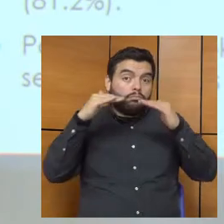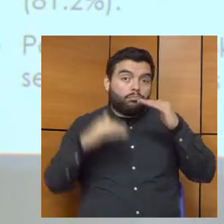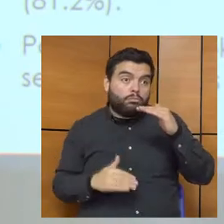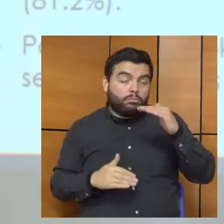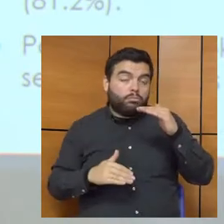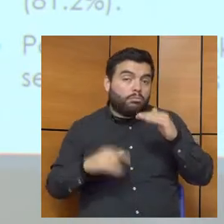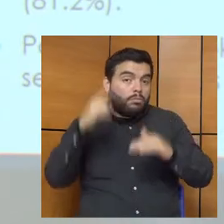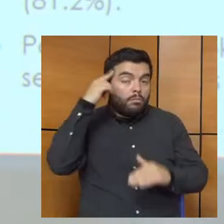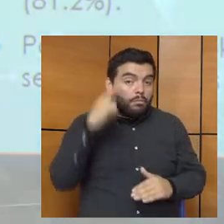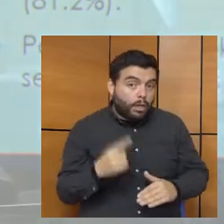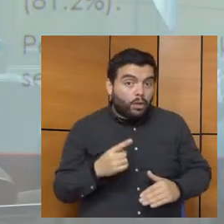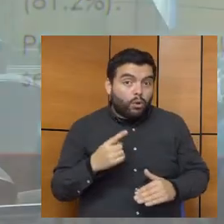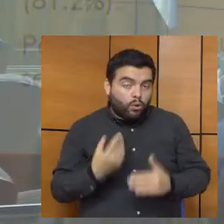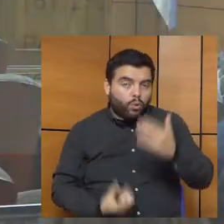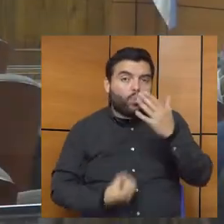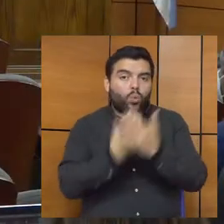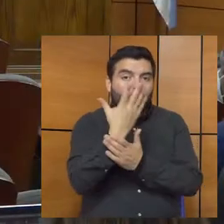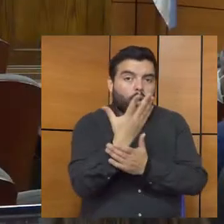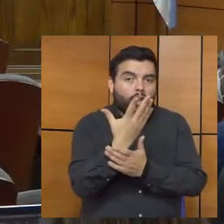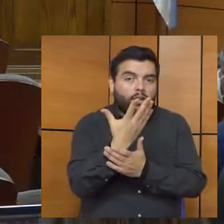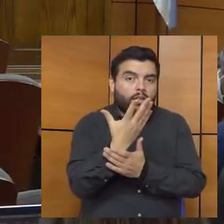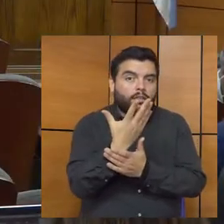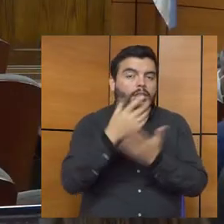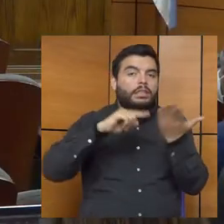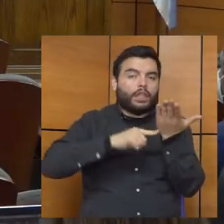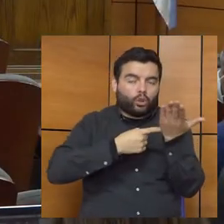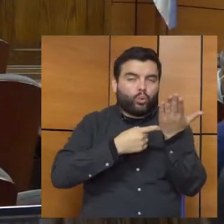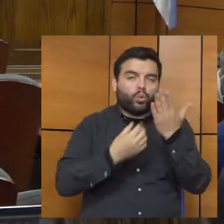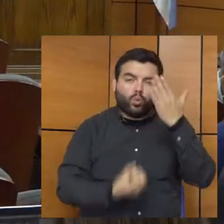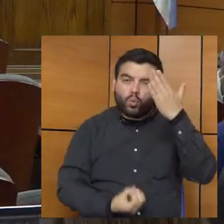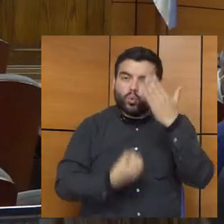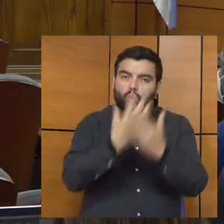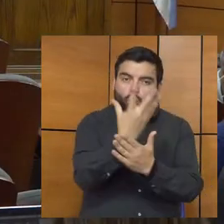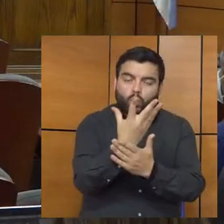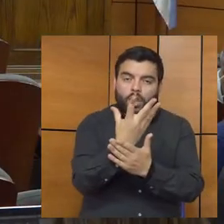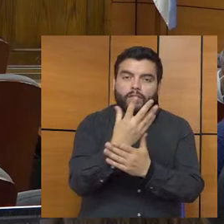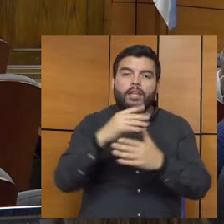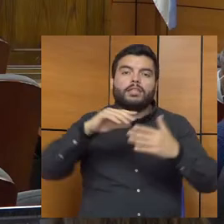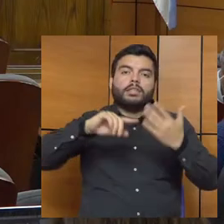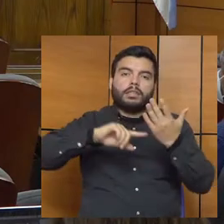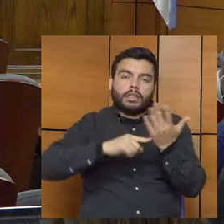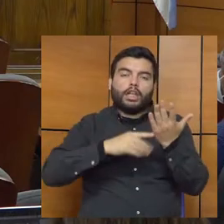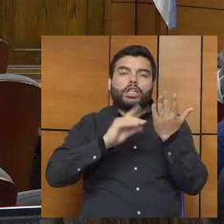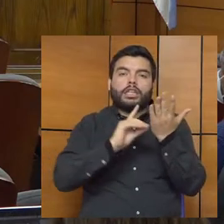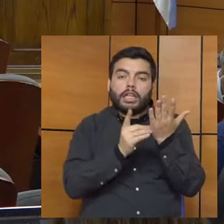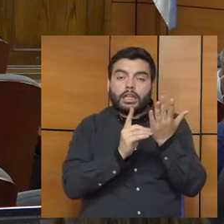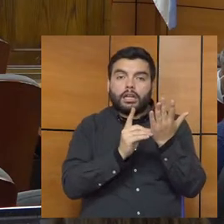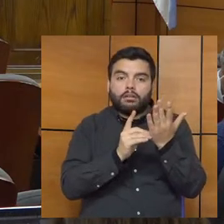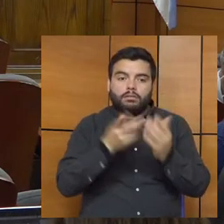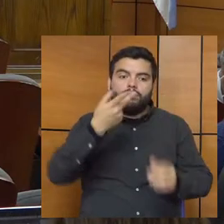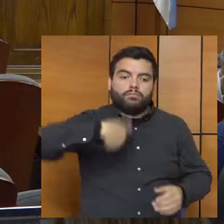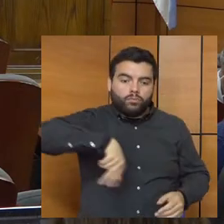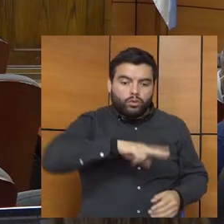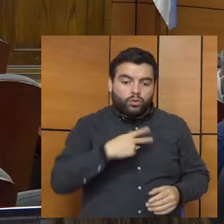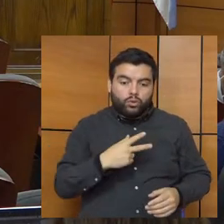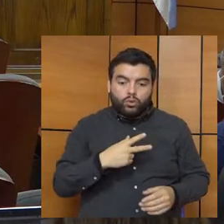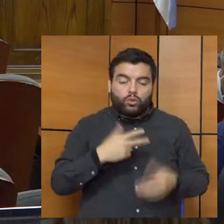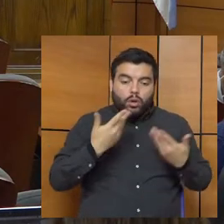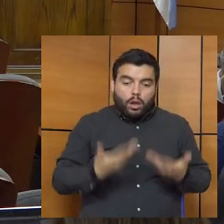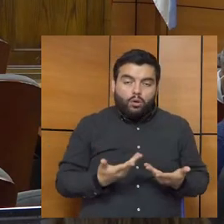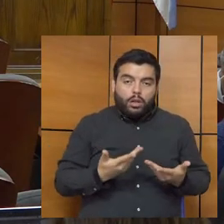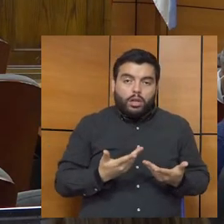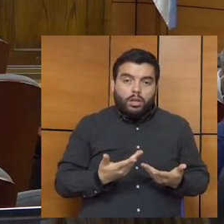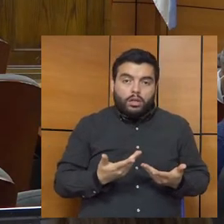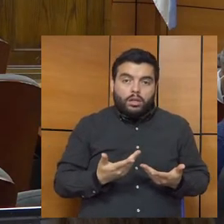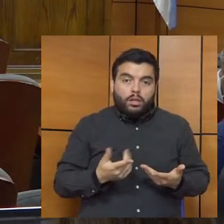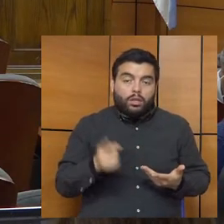nuevas herramientas, nuevas redes, nuevas tecnologías que nosotros ahora mismo no usamos y